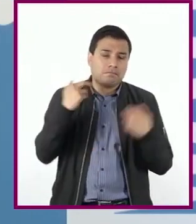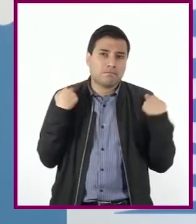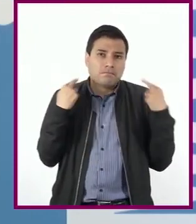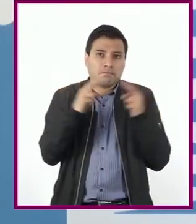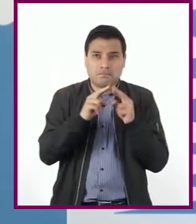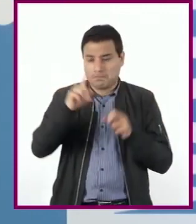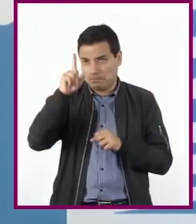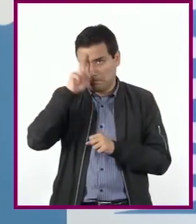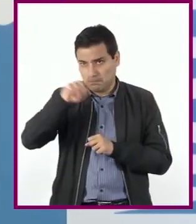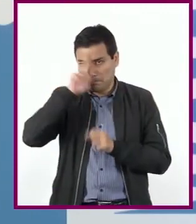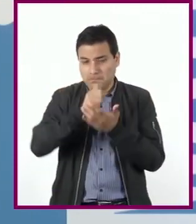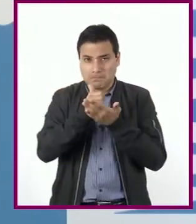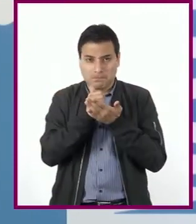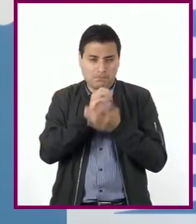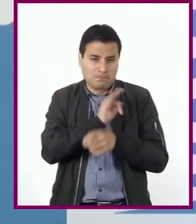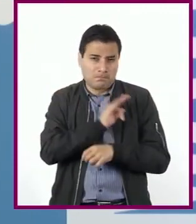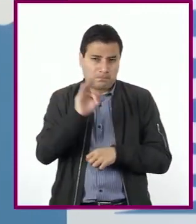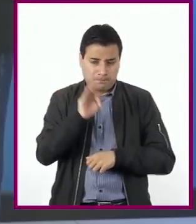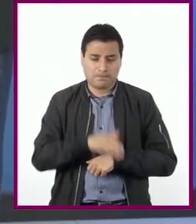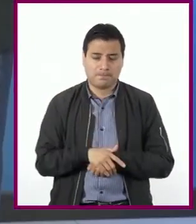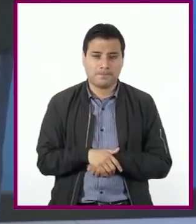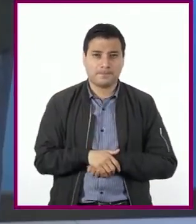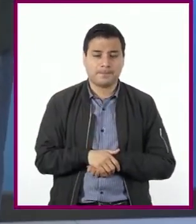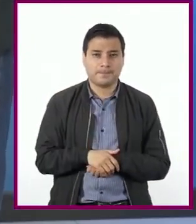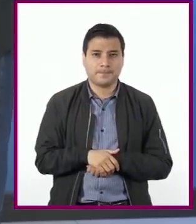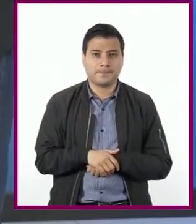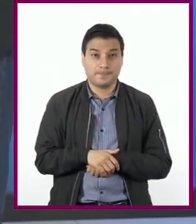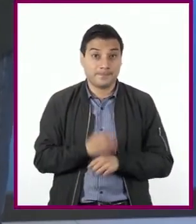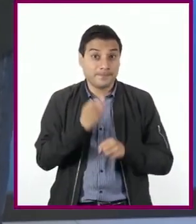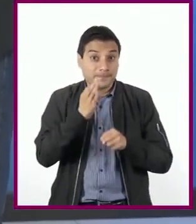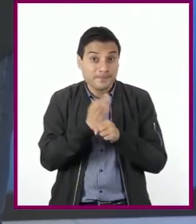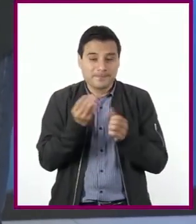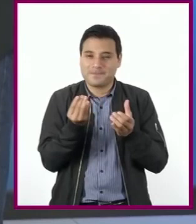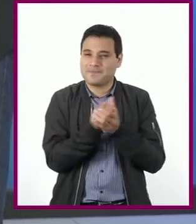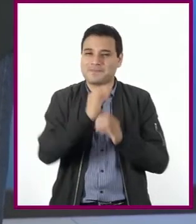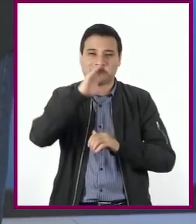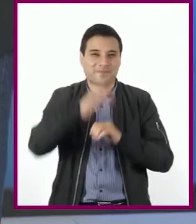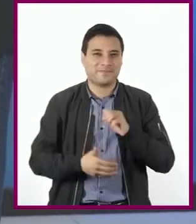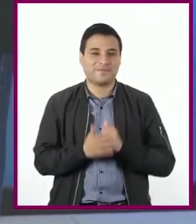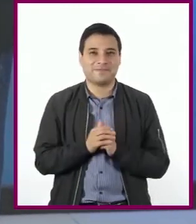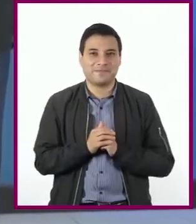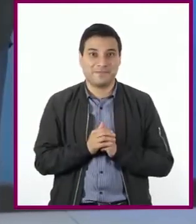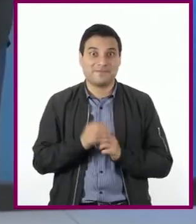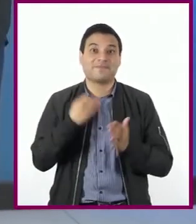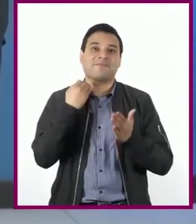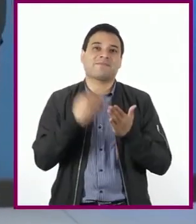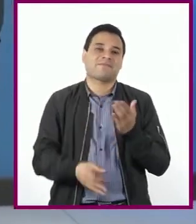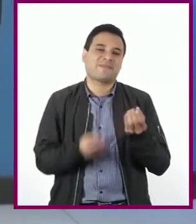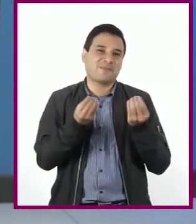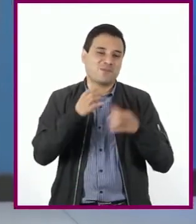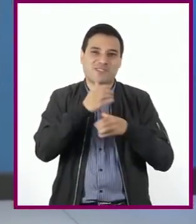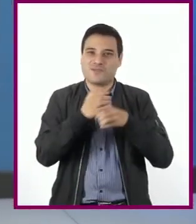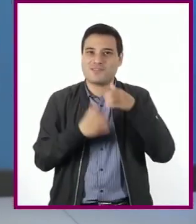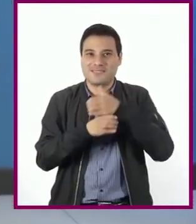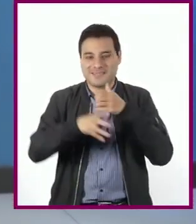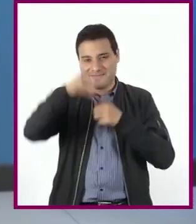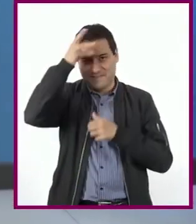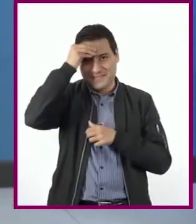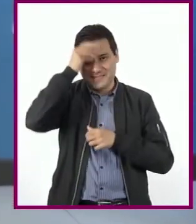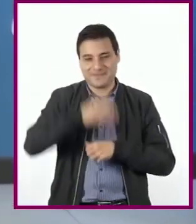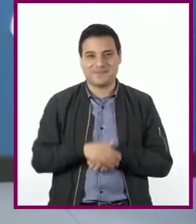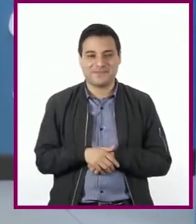o maestros cuando sea posible. Por hoy hemos terminado, pero aún nos queda mucho por explorar y